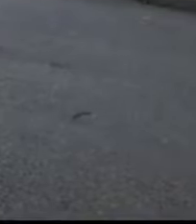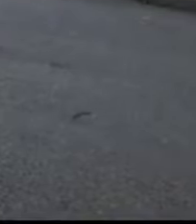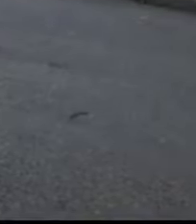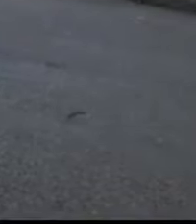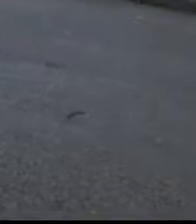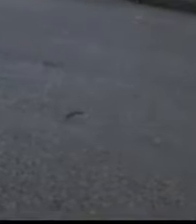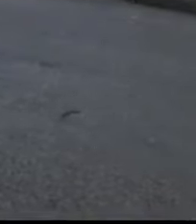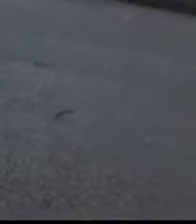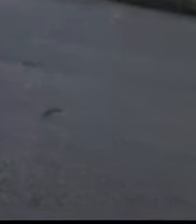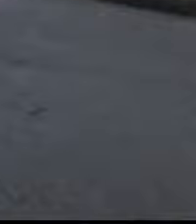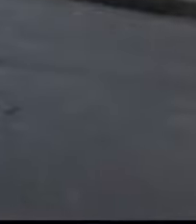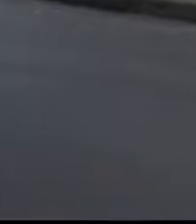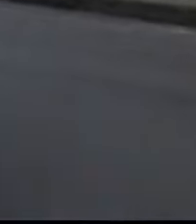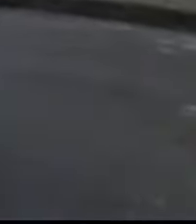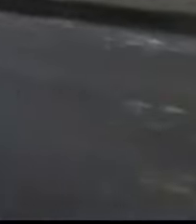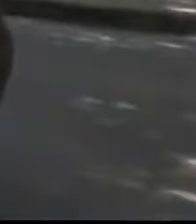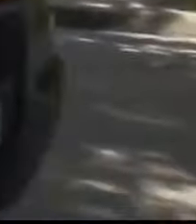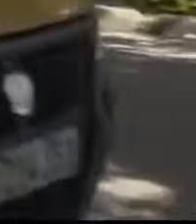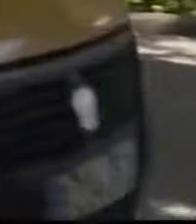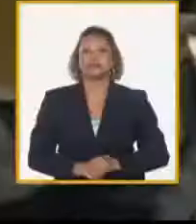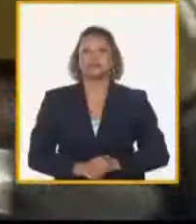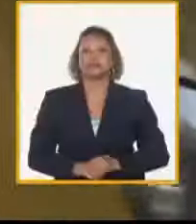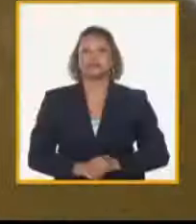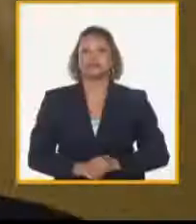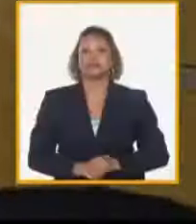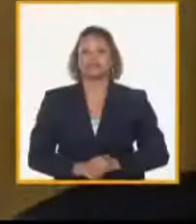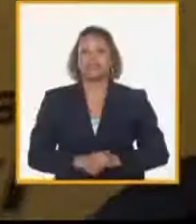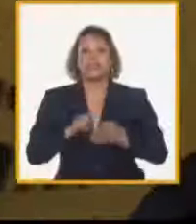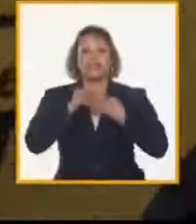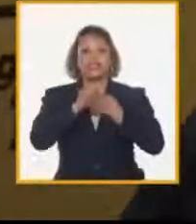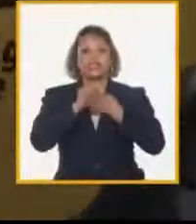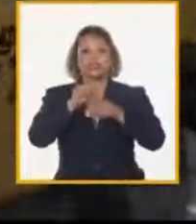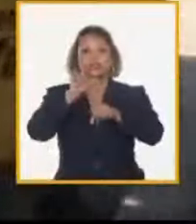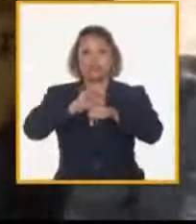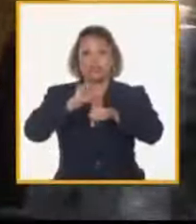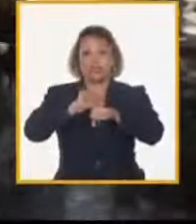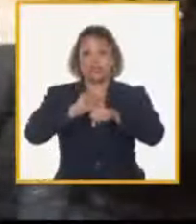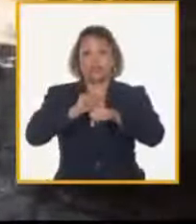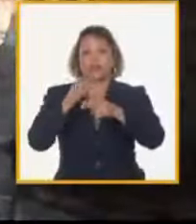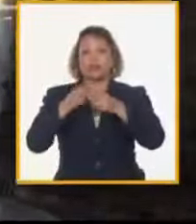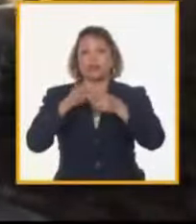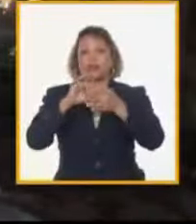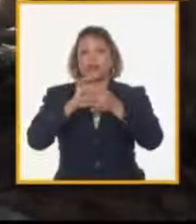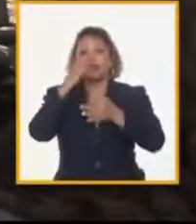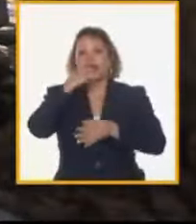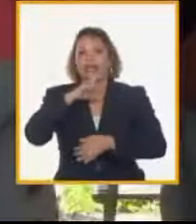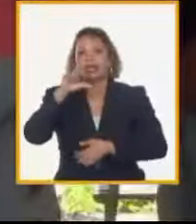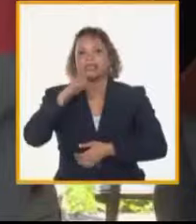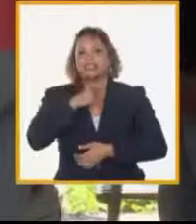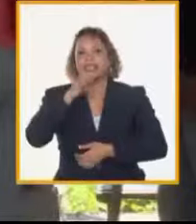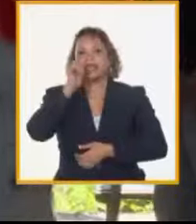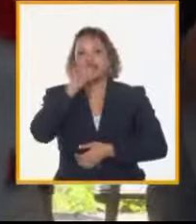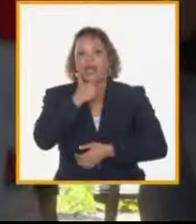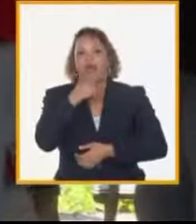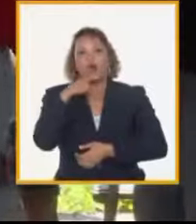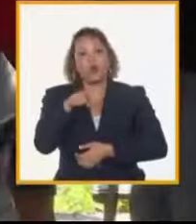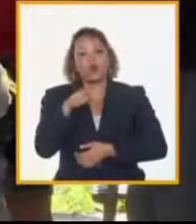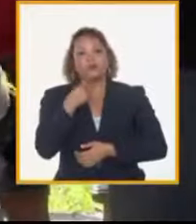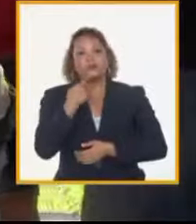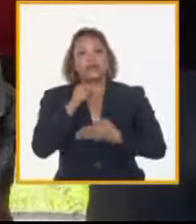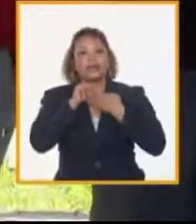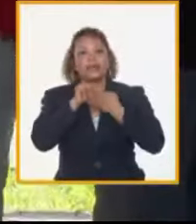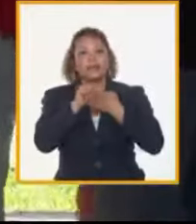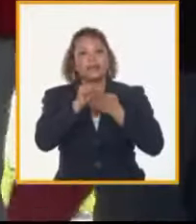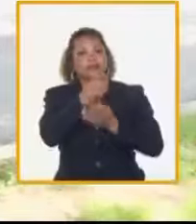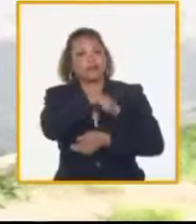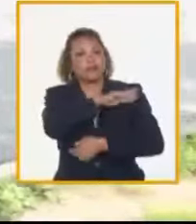Este es el servicio de taxis ruteros, popularmente conocidos como gacelas. Son los que hoy garantizan la mayor parte de la